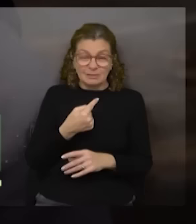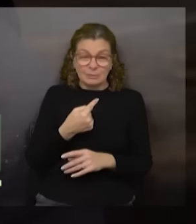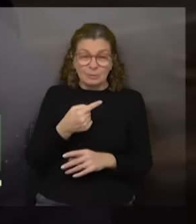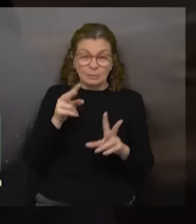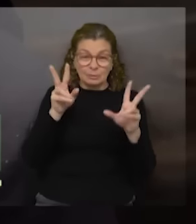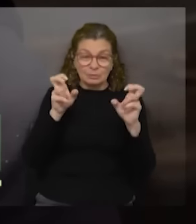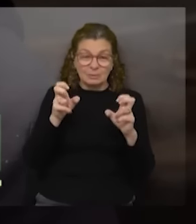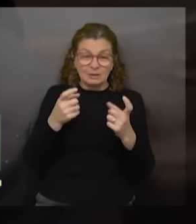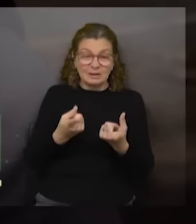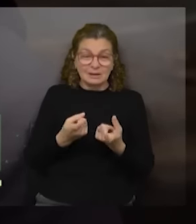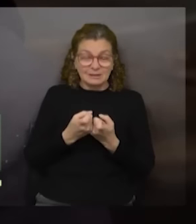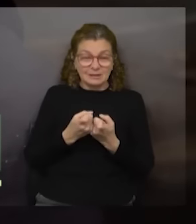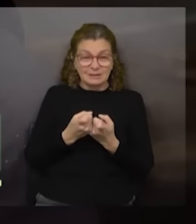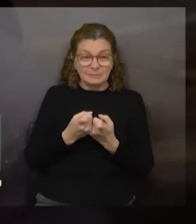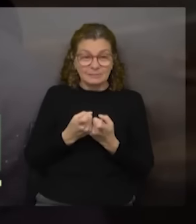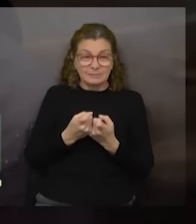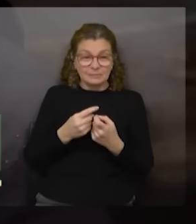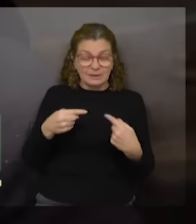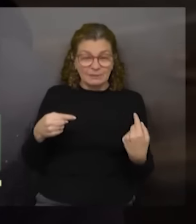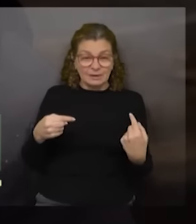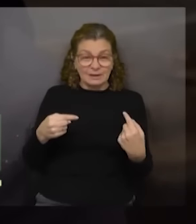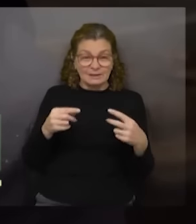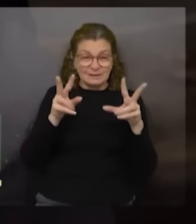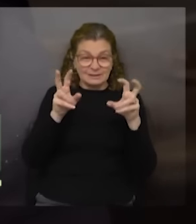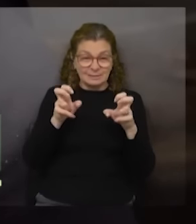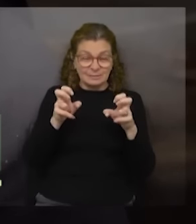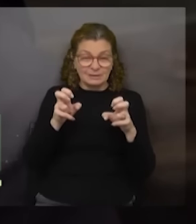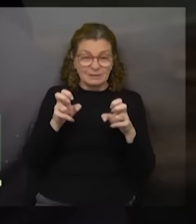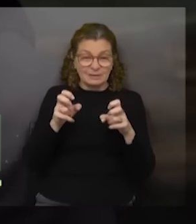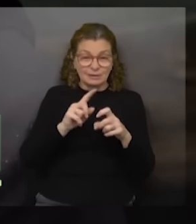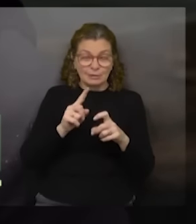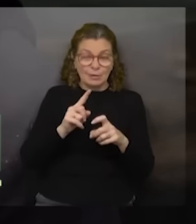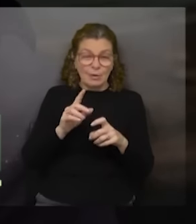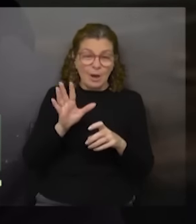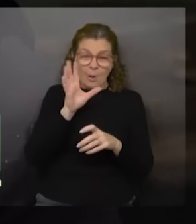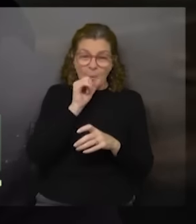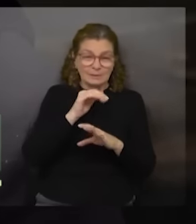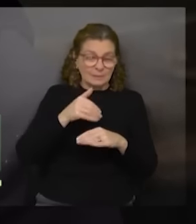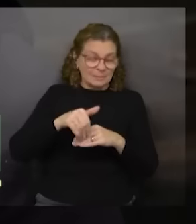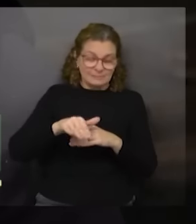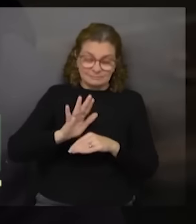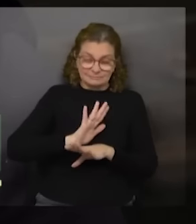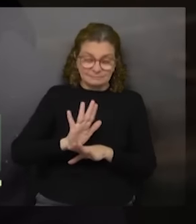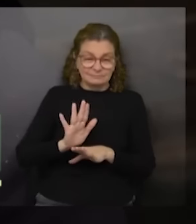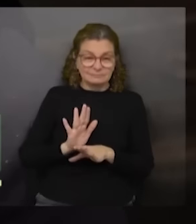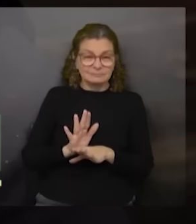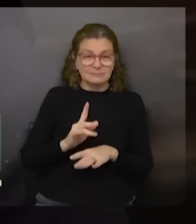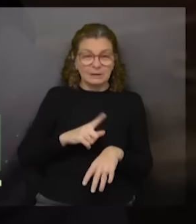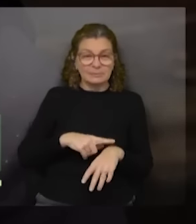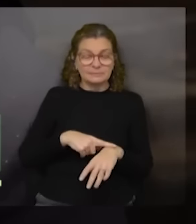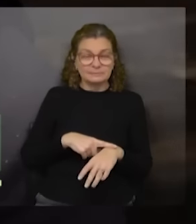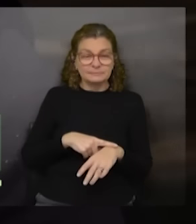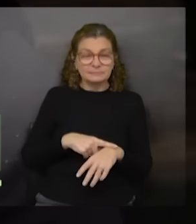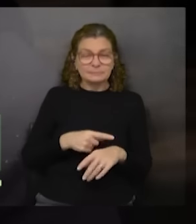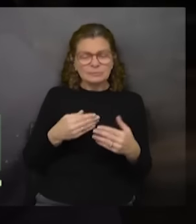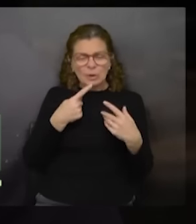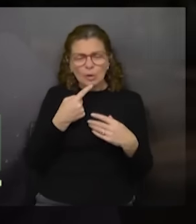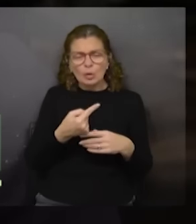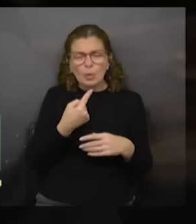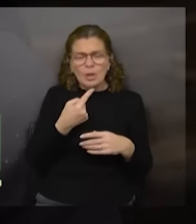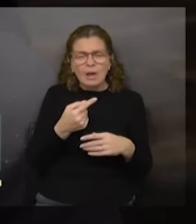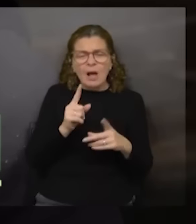tema que amerita este ser tratado cuanto antes y que no no resiste más dilataciones hay cuestionamiento por parte de alguna